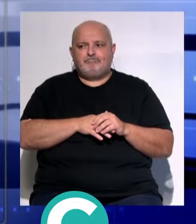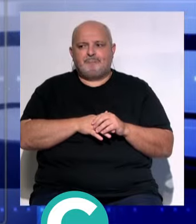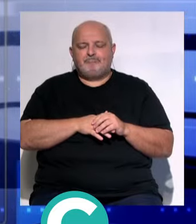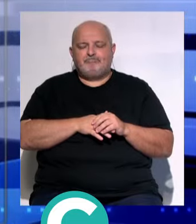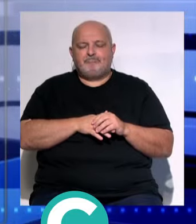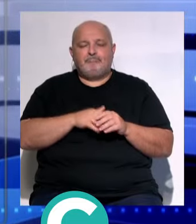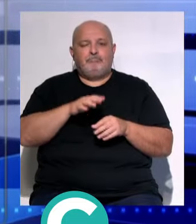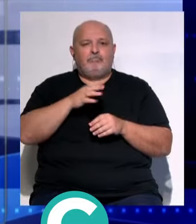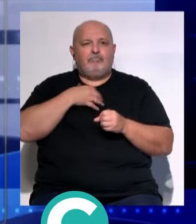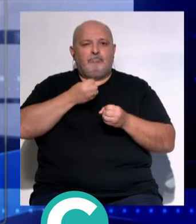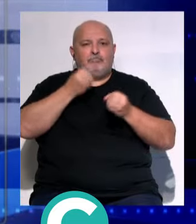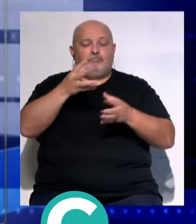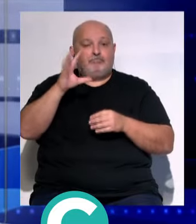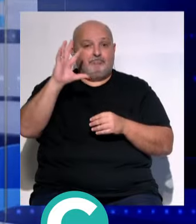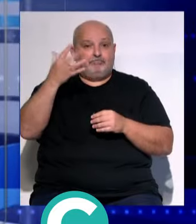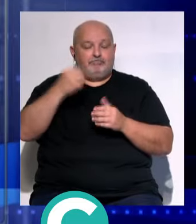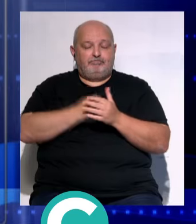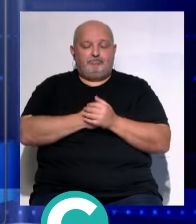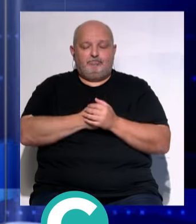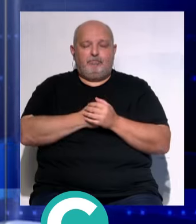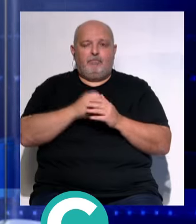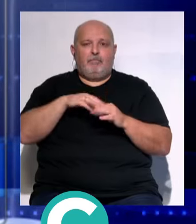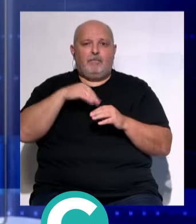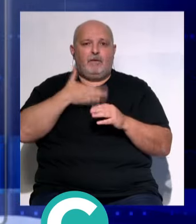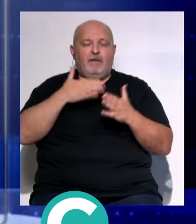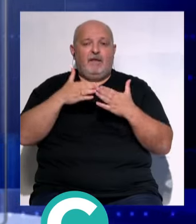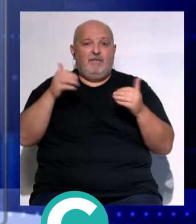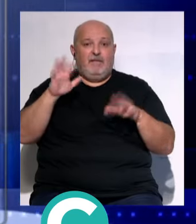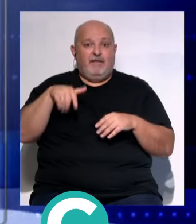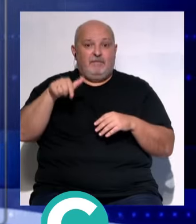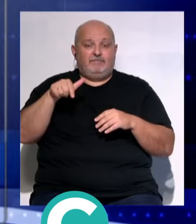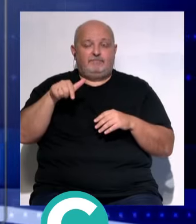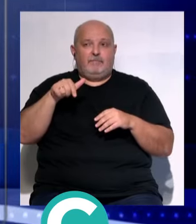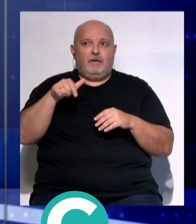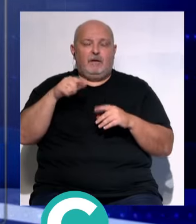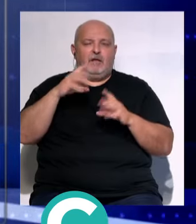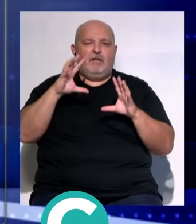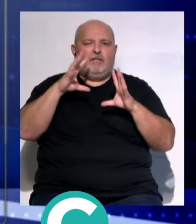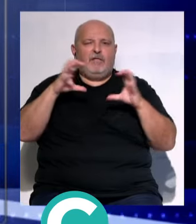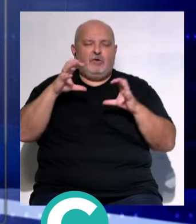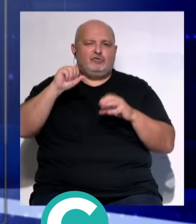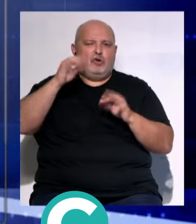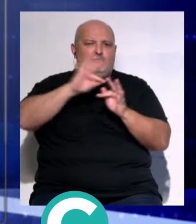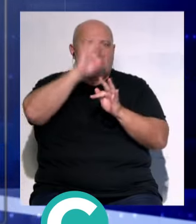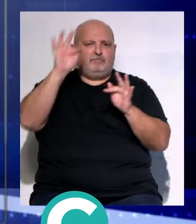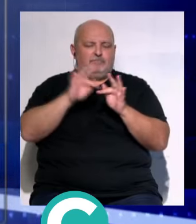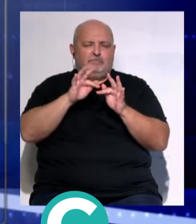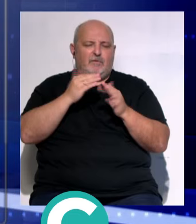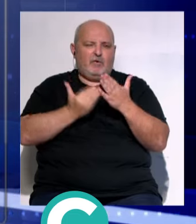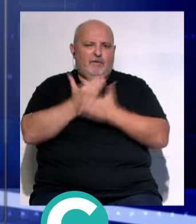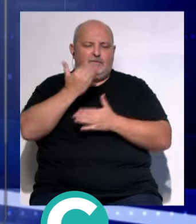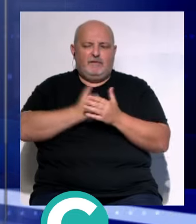La Agencia Estatal de Meteorología... ...informa de un tiempo para mañana... ...en la bahía de Cádiz con cielos soleados... ...durante toda la